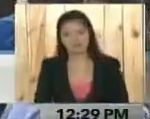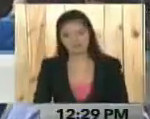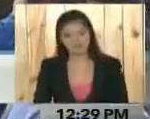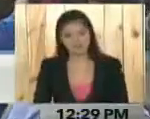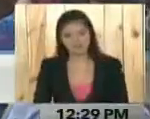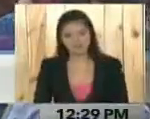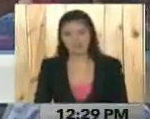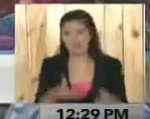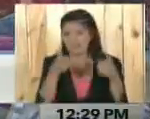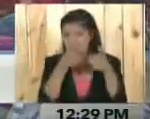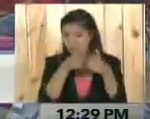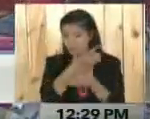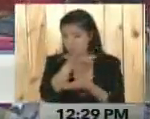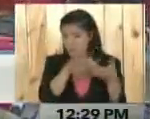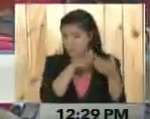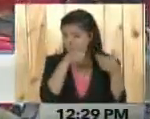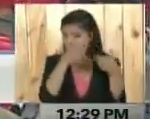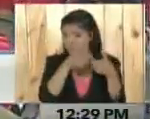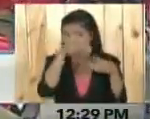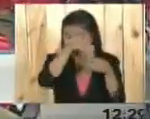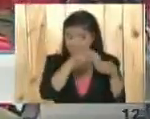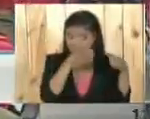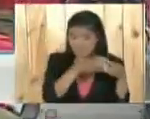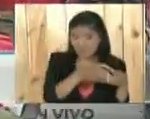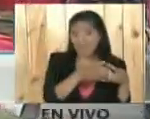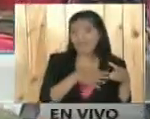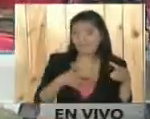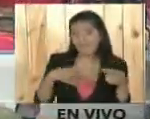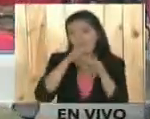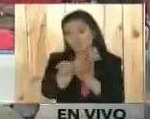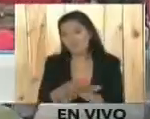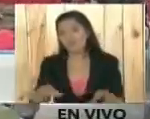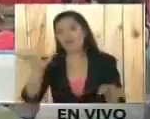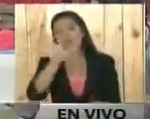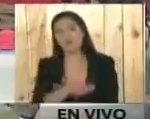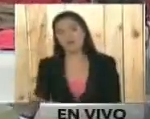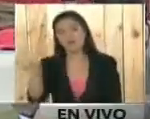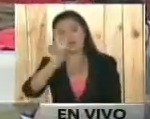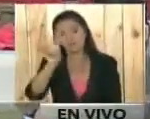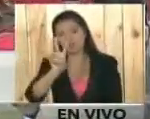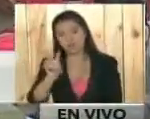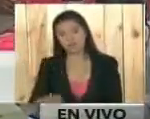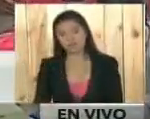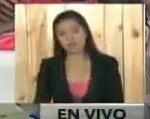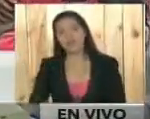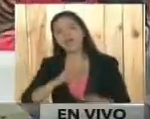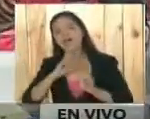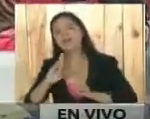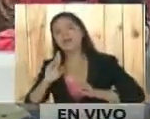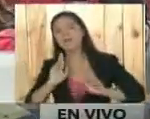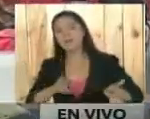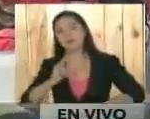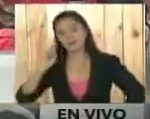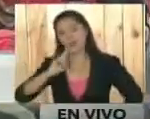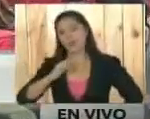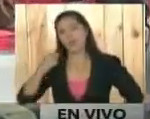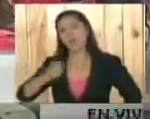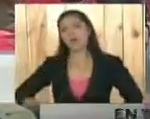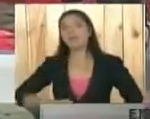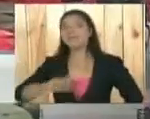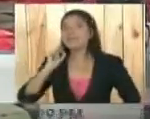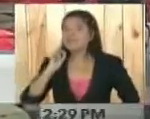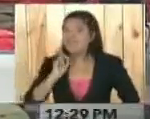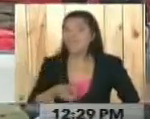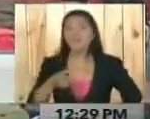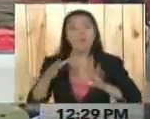esas peleas que ellos tienen a lo interno, quieren llevarlas a toda Venezuela. La respuesta de la fuerza bolivariana tiene que ser